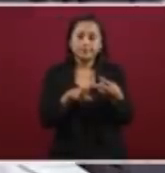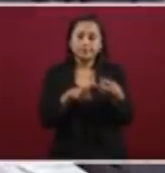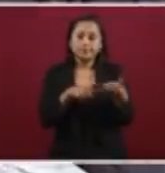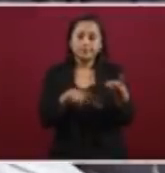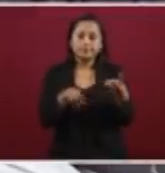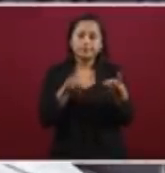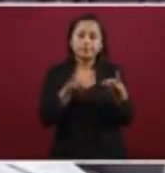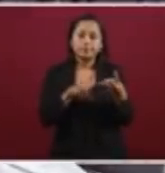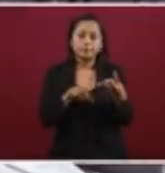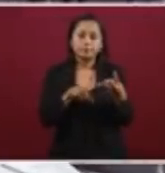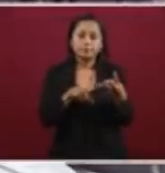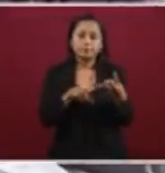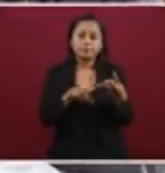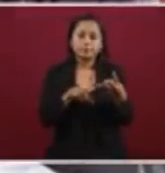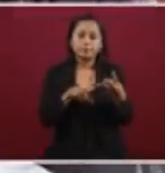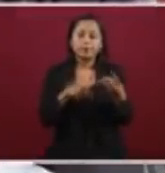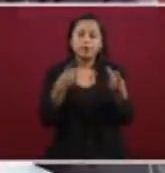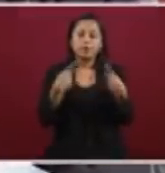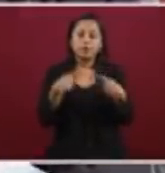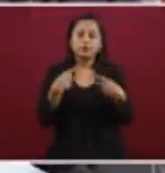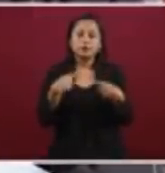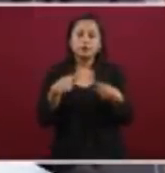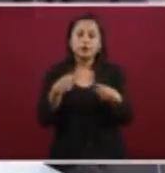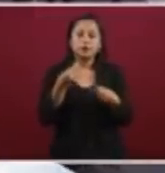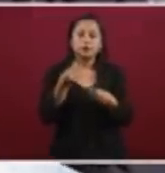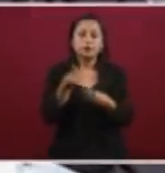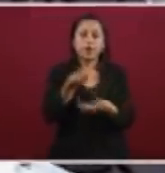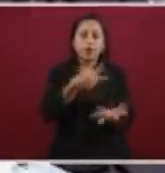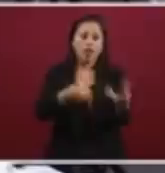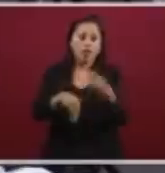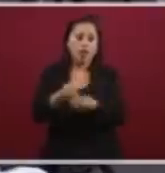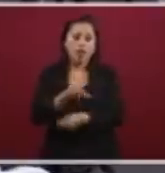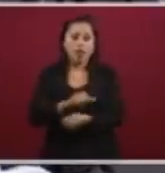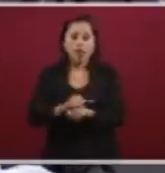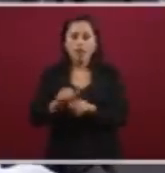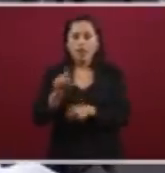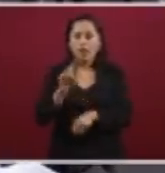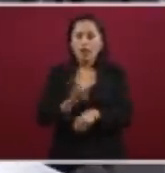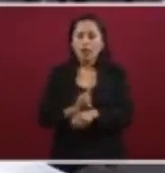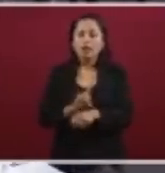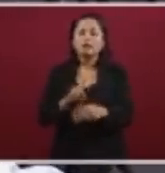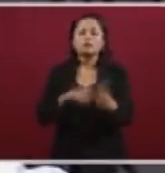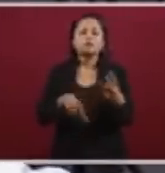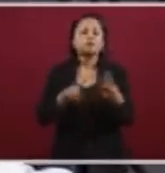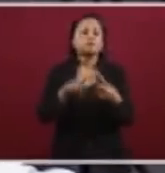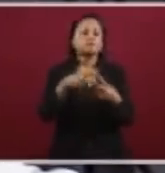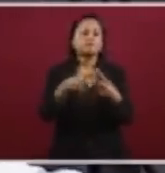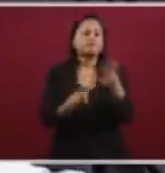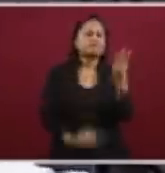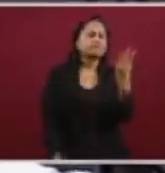aplica para el lavado de dinero aplica para todos entonces